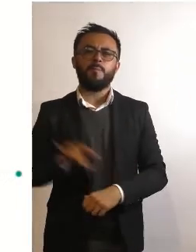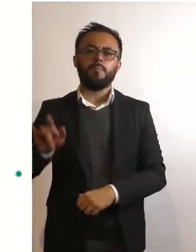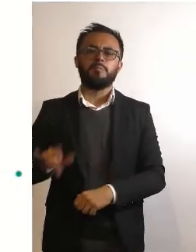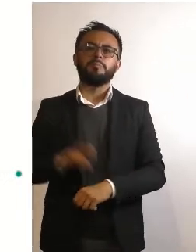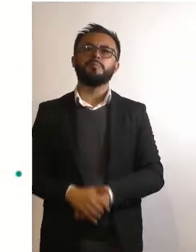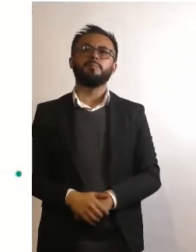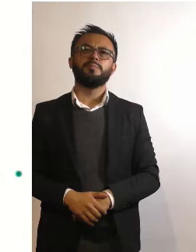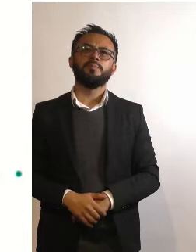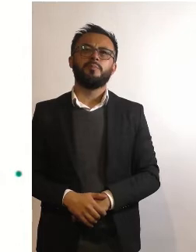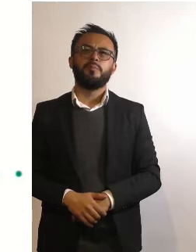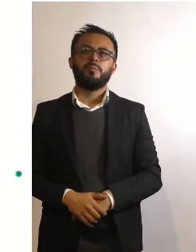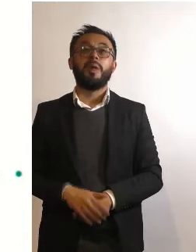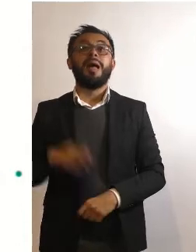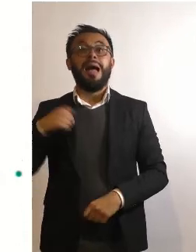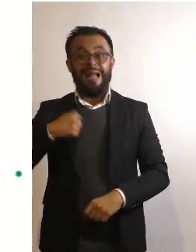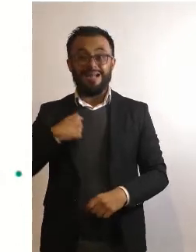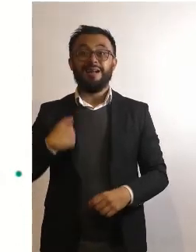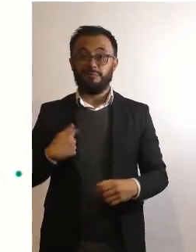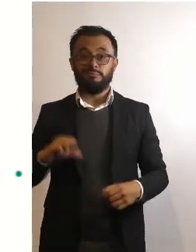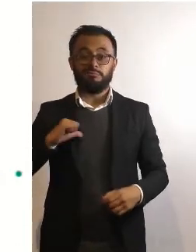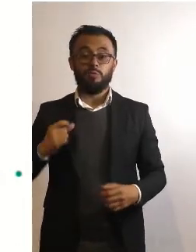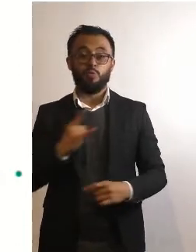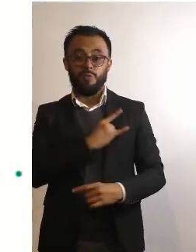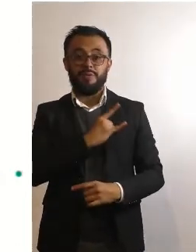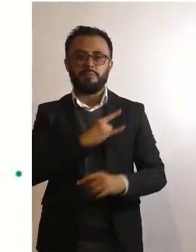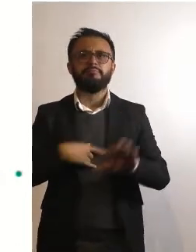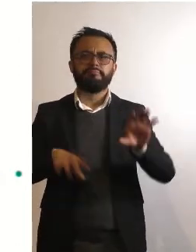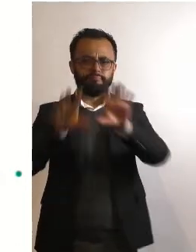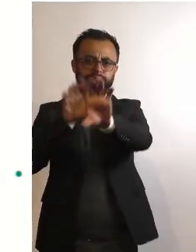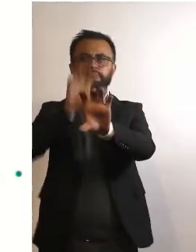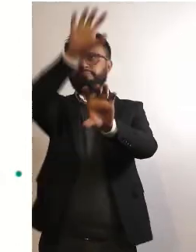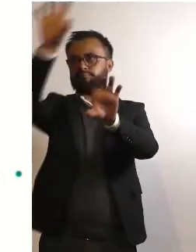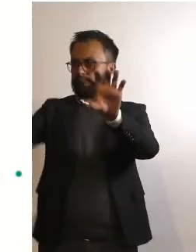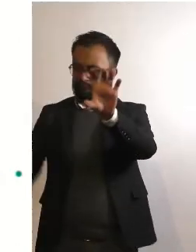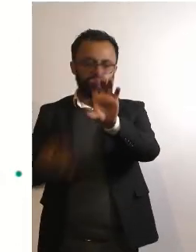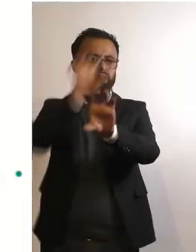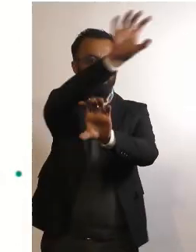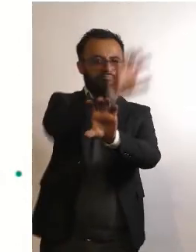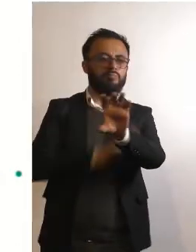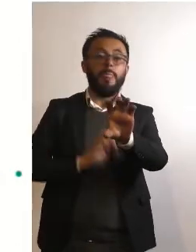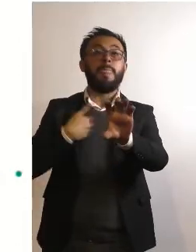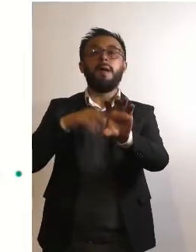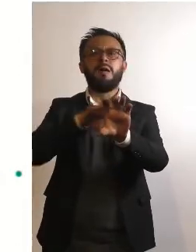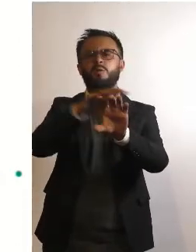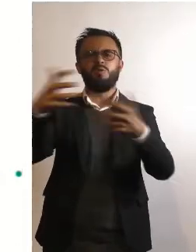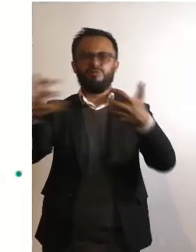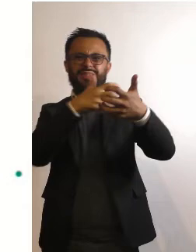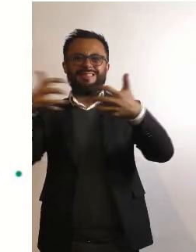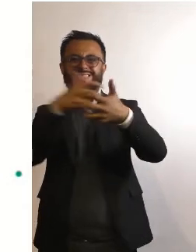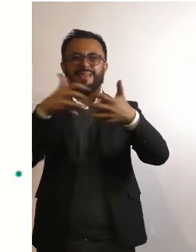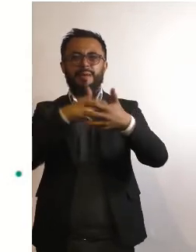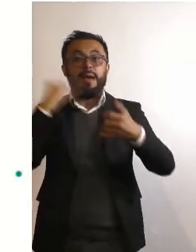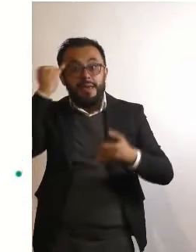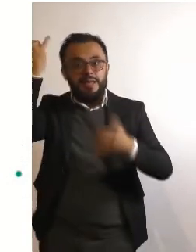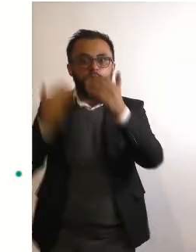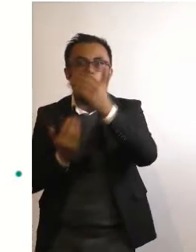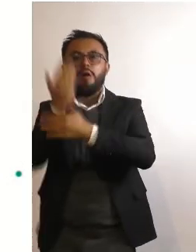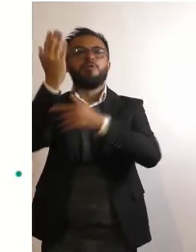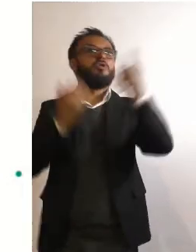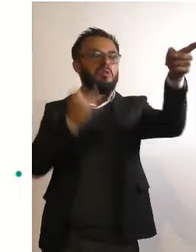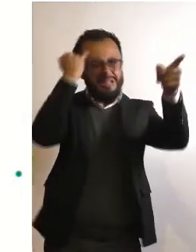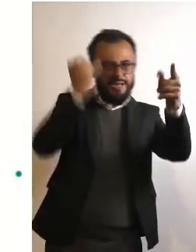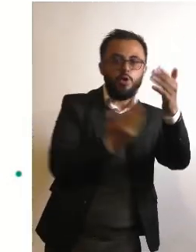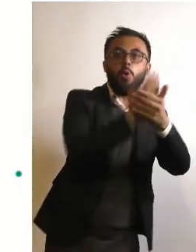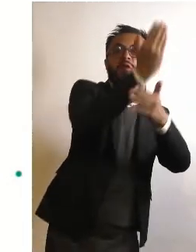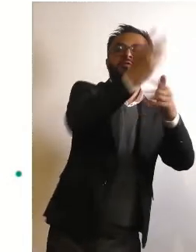alrededor de un sistema de innovación en temas de innovación social, innovación en el modelo organizacional, en